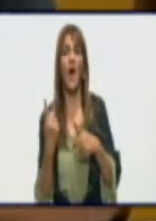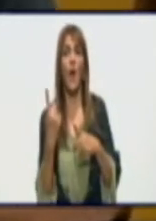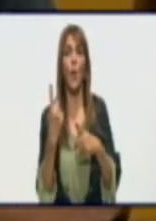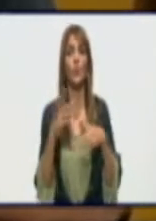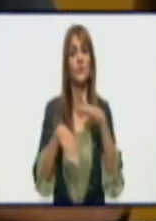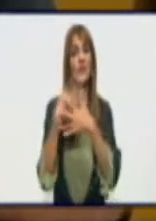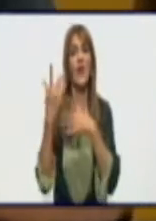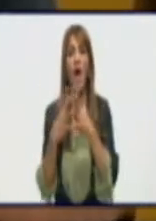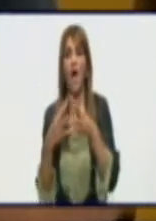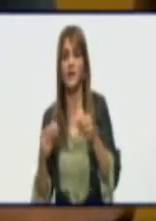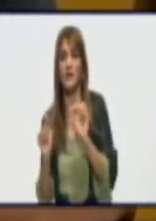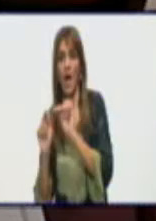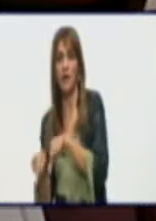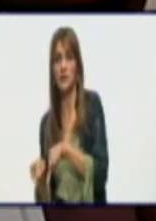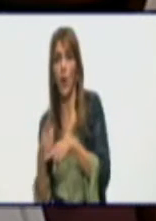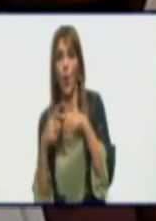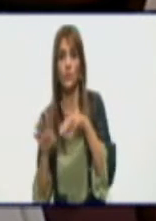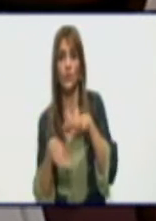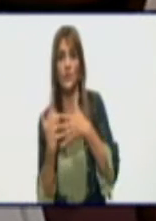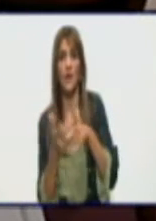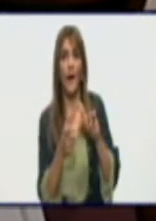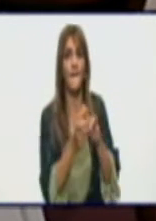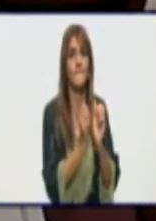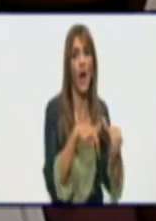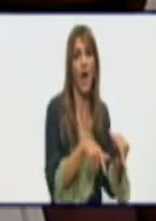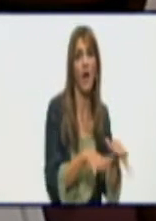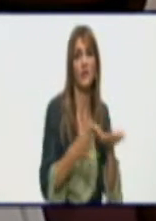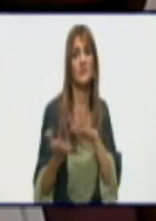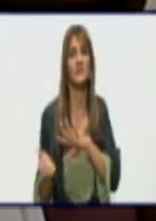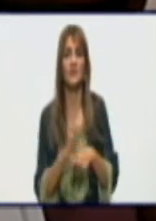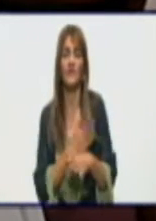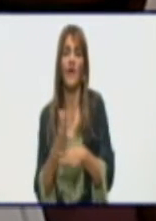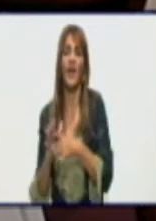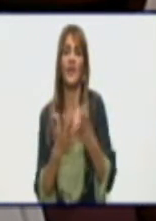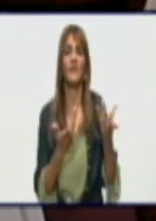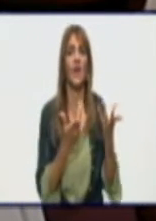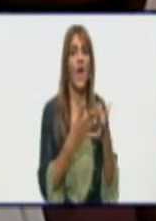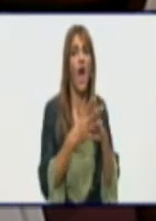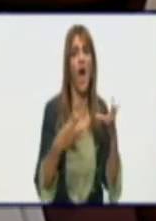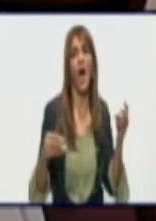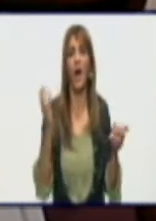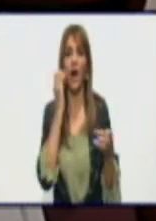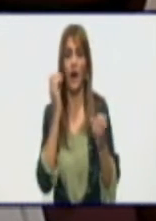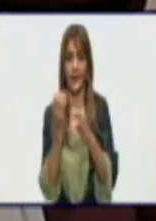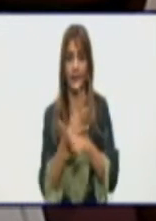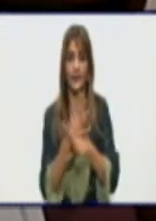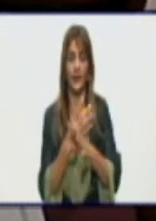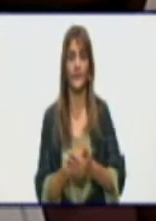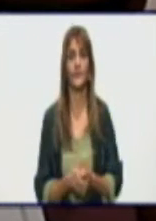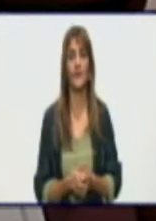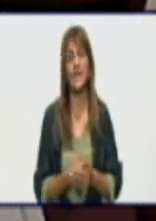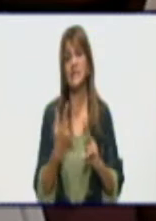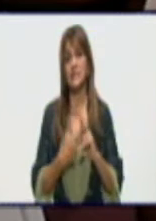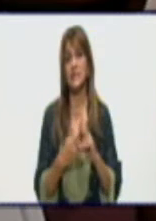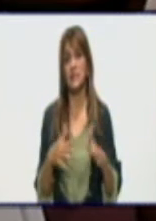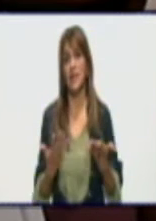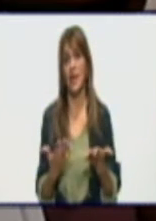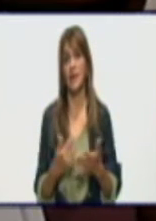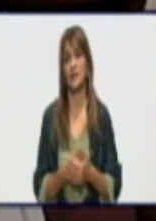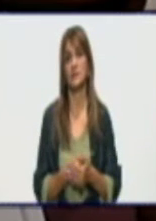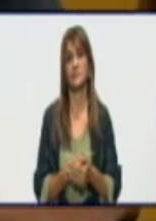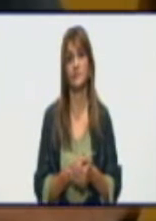y realmente los panaderos nuestros se ajustan a ese tipo de harina y consideramos en sondeo que hemos hecho y han hecho los especialistas